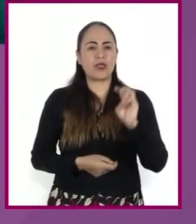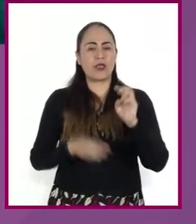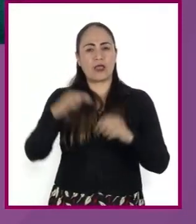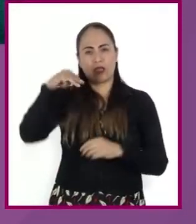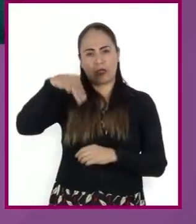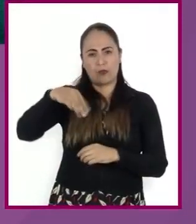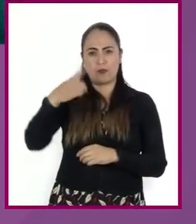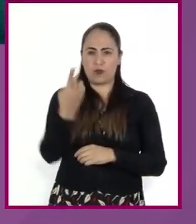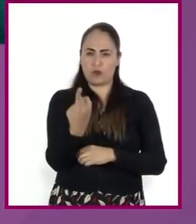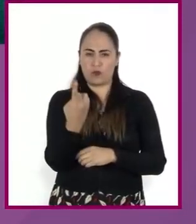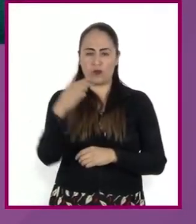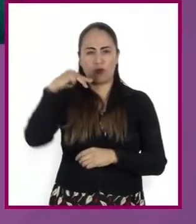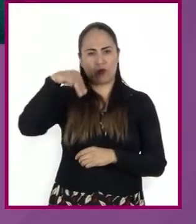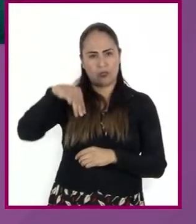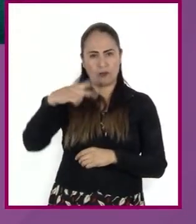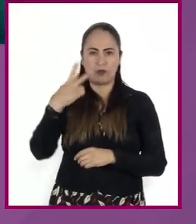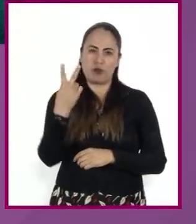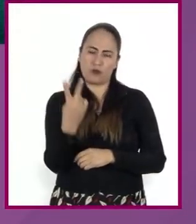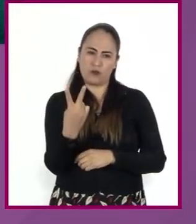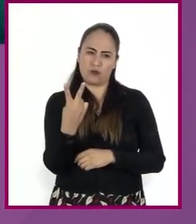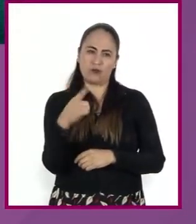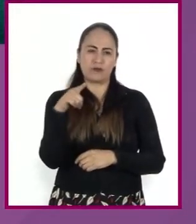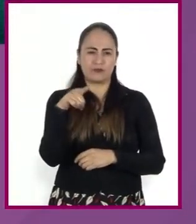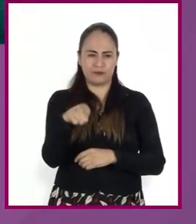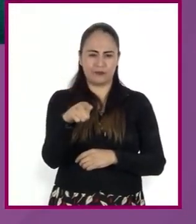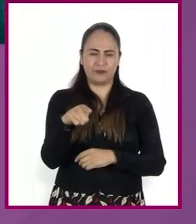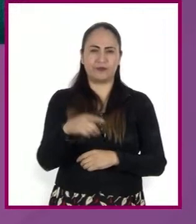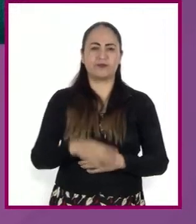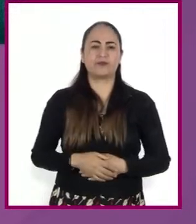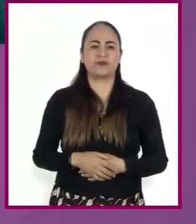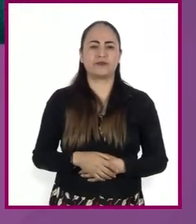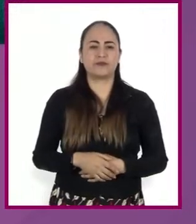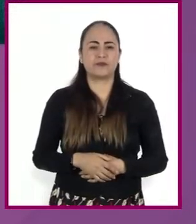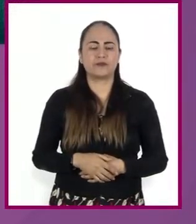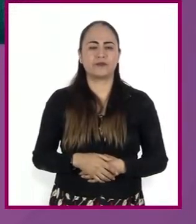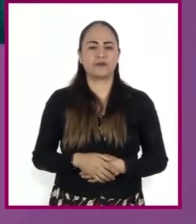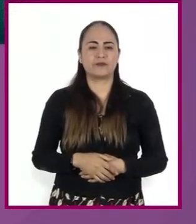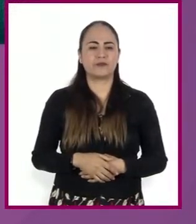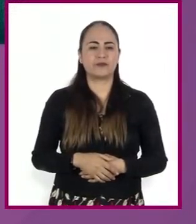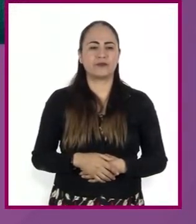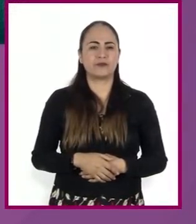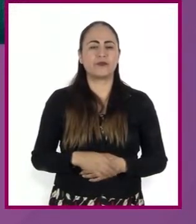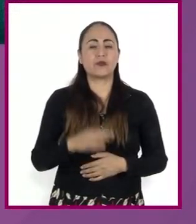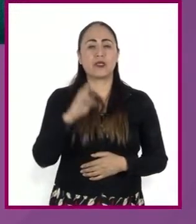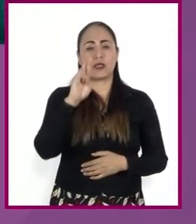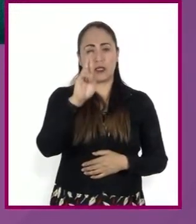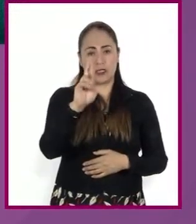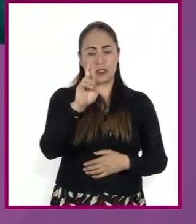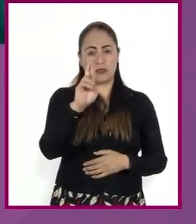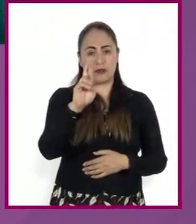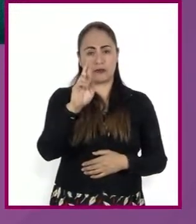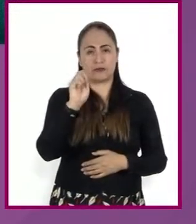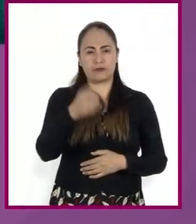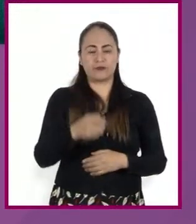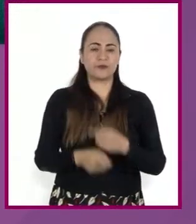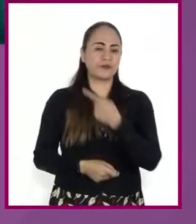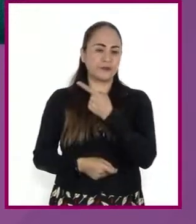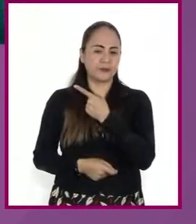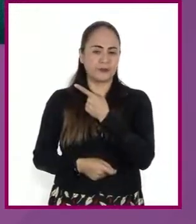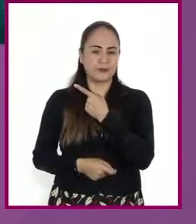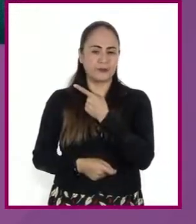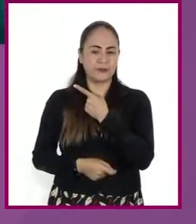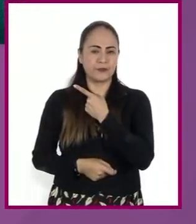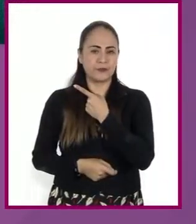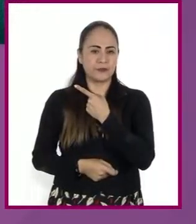M1 y M2 son las masas de los cuerpos que interactúan. R es la distancia de separación en